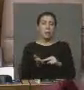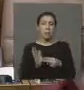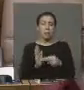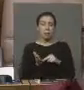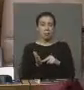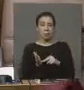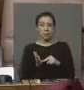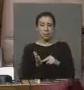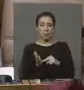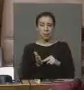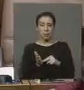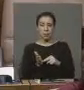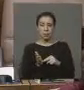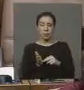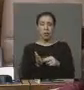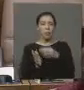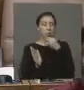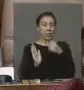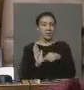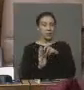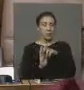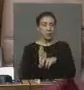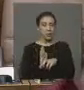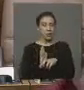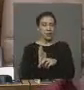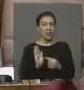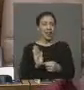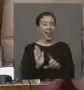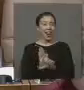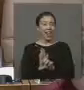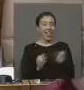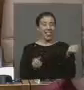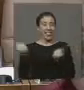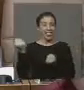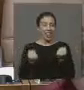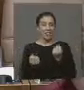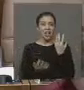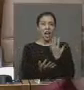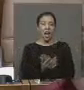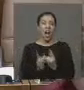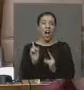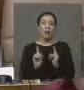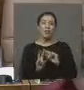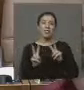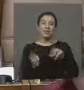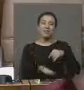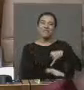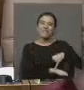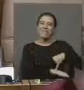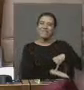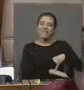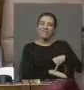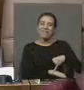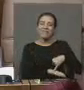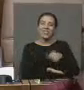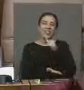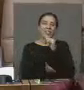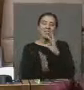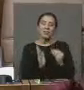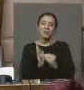problemáticas. Según señala el proyecto, la actual ley de tránsito presenta algunas debilidades al no